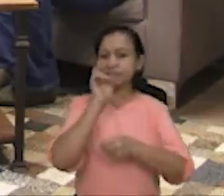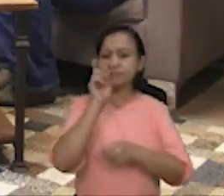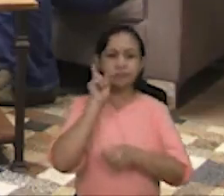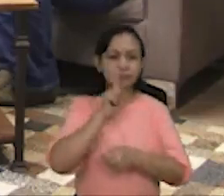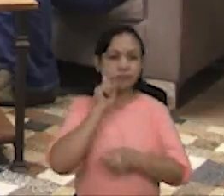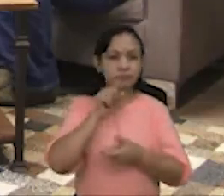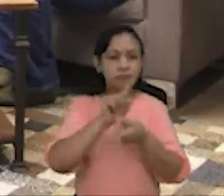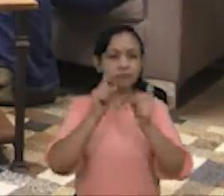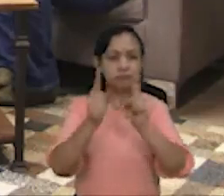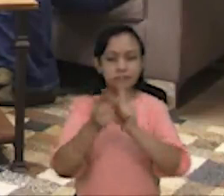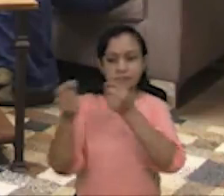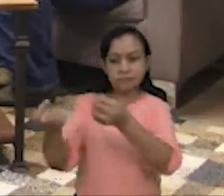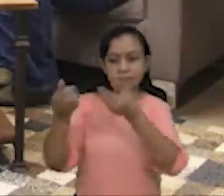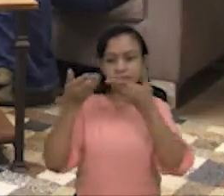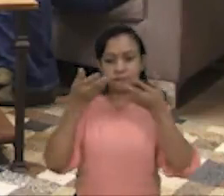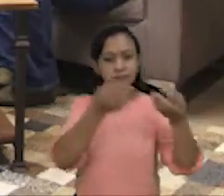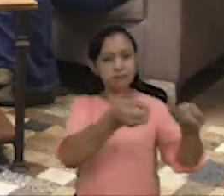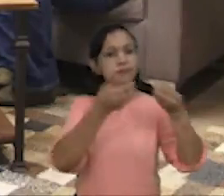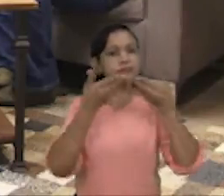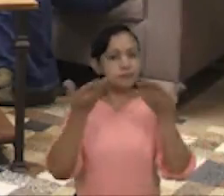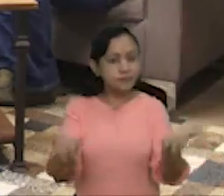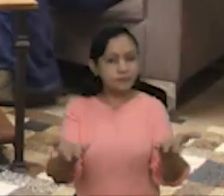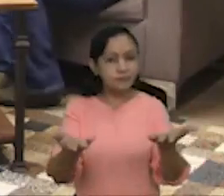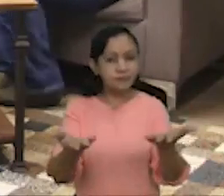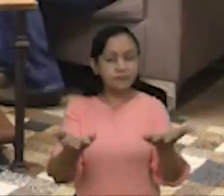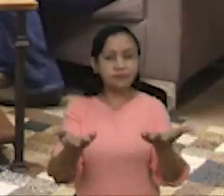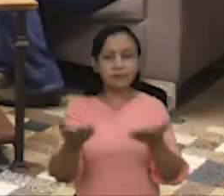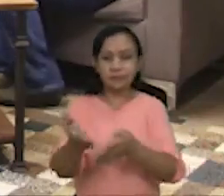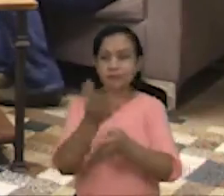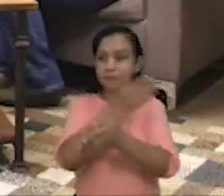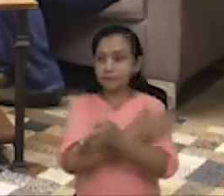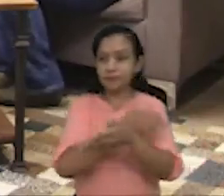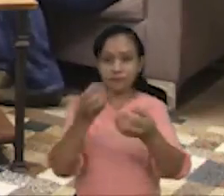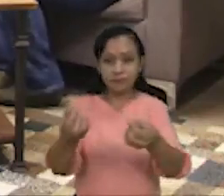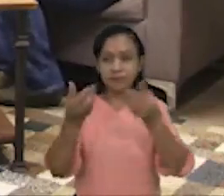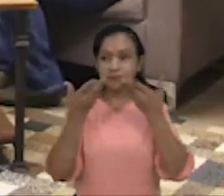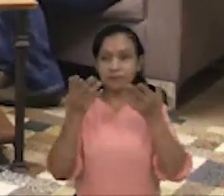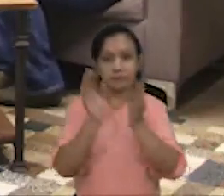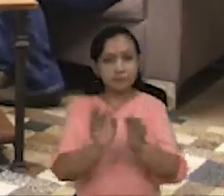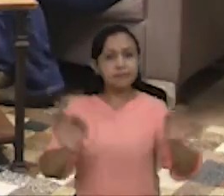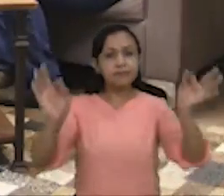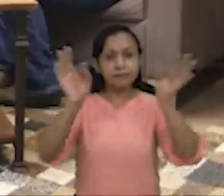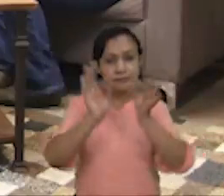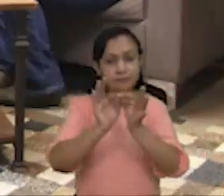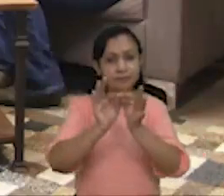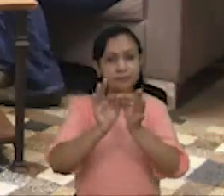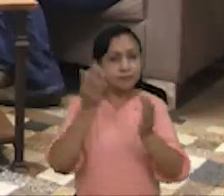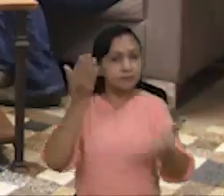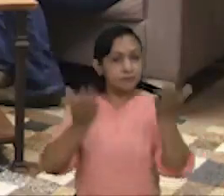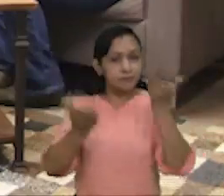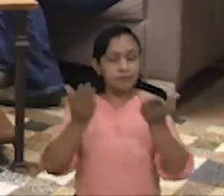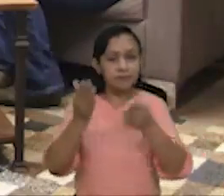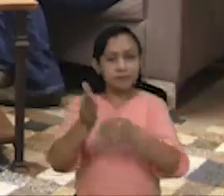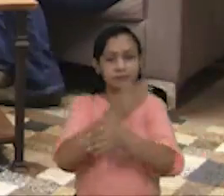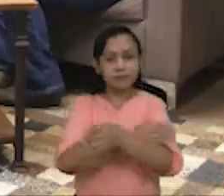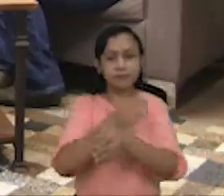y nos proporcionaron información. Y en ese momento era información que era vital, porque quizás nosotros antes de mayo